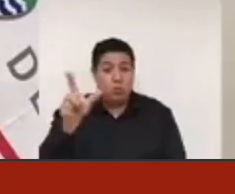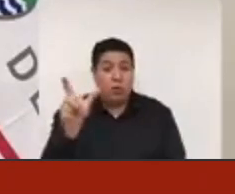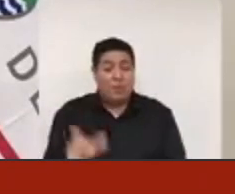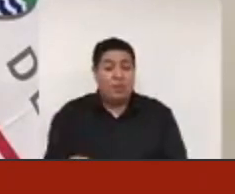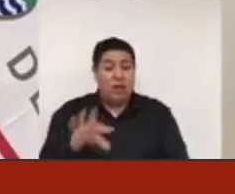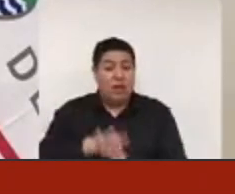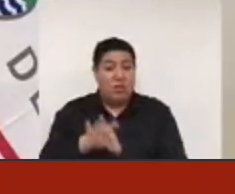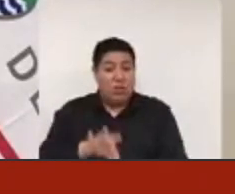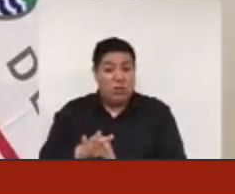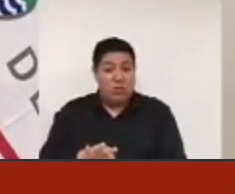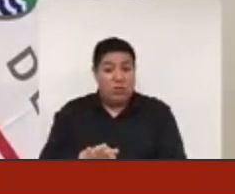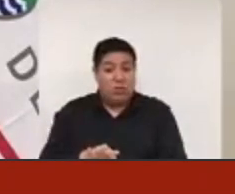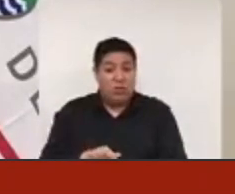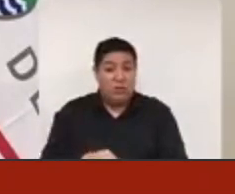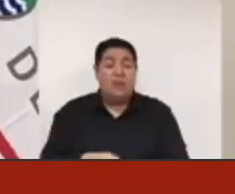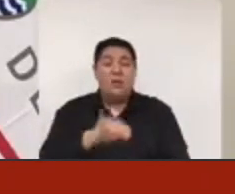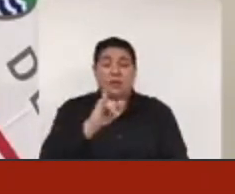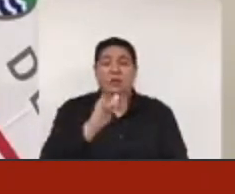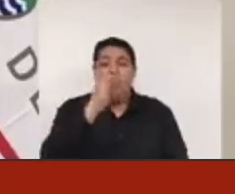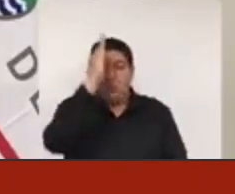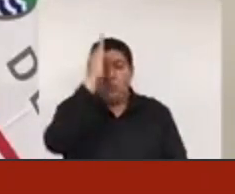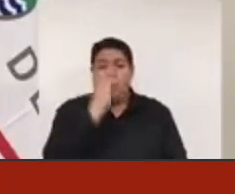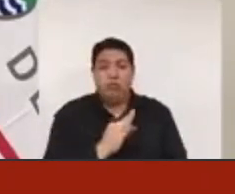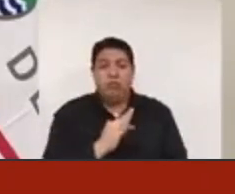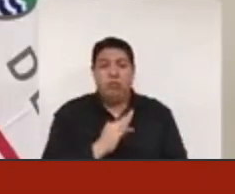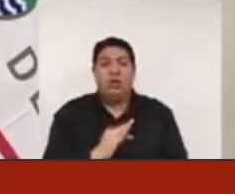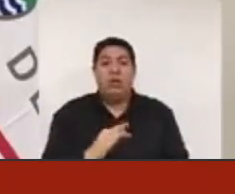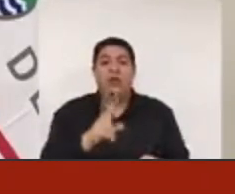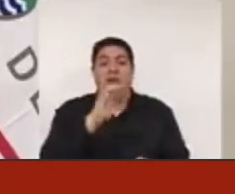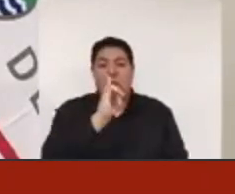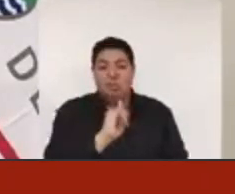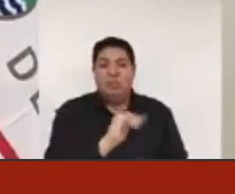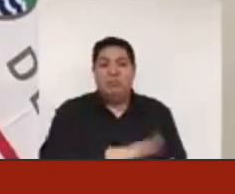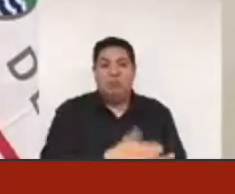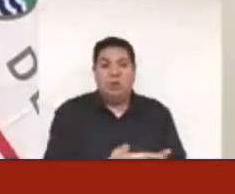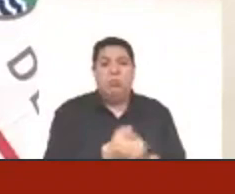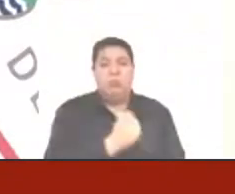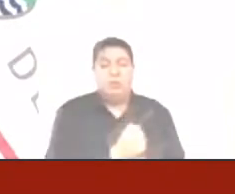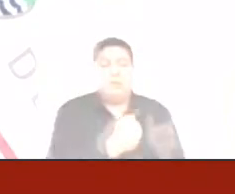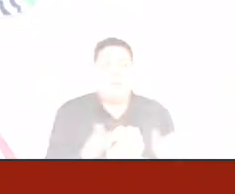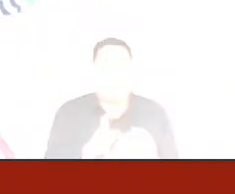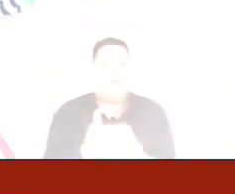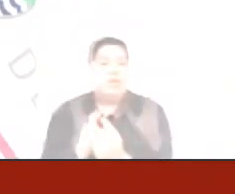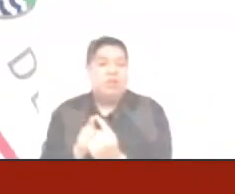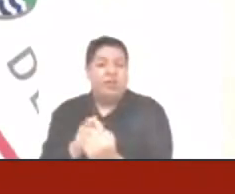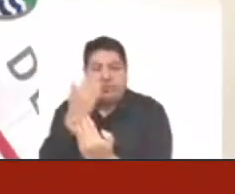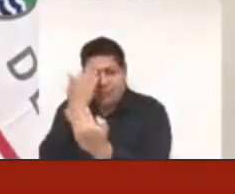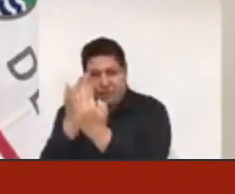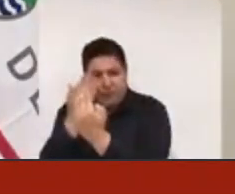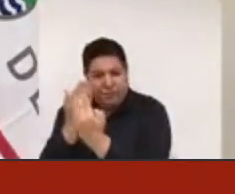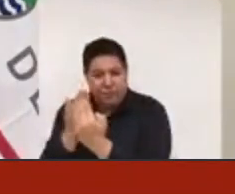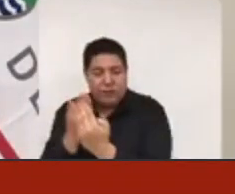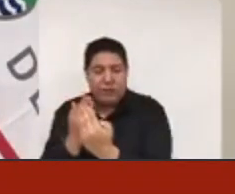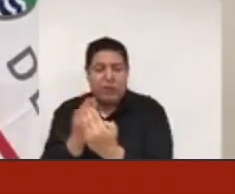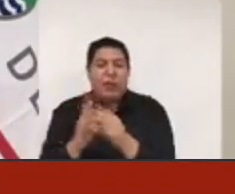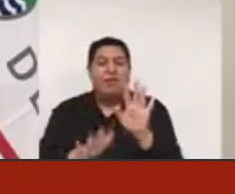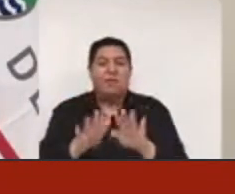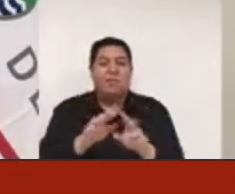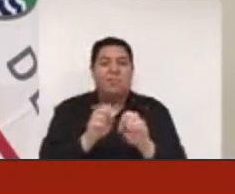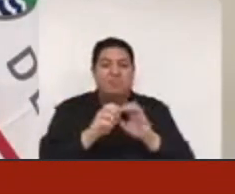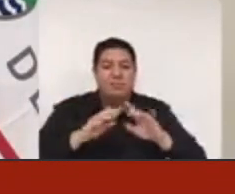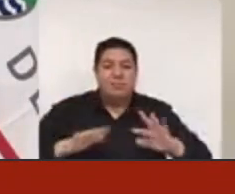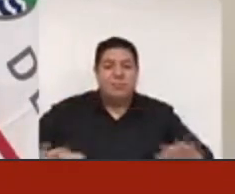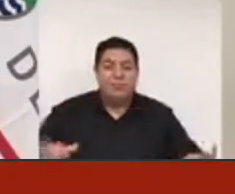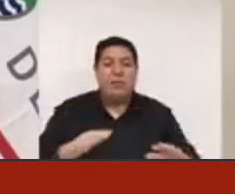de esa de hospital es un funcionario del área de la salud del hospital de causar esto con él es muy probable que se nos generó un